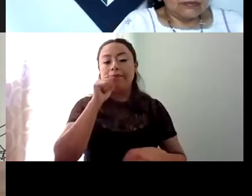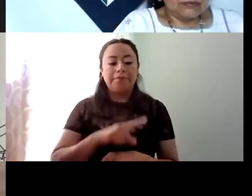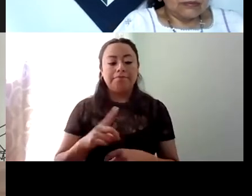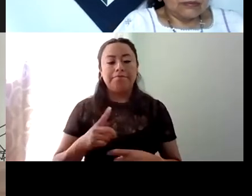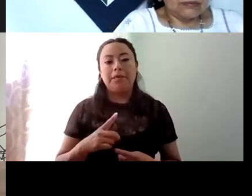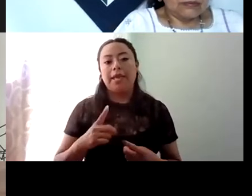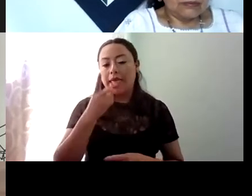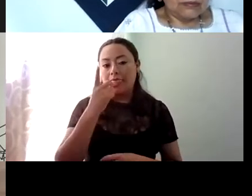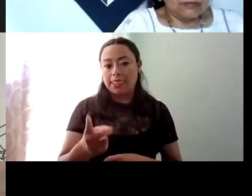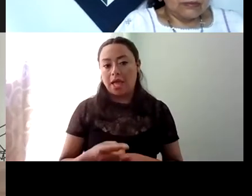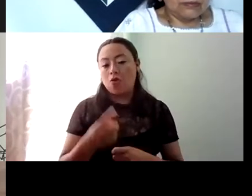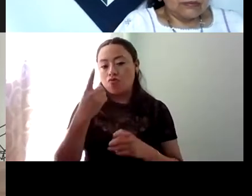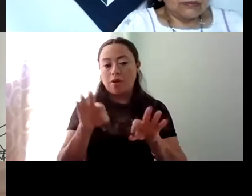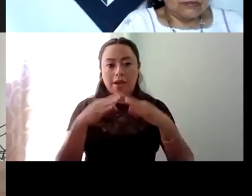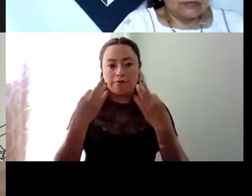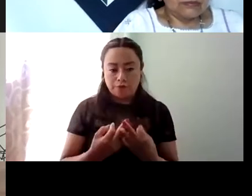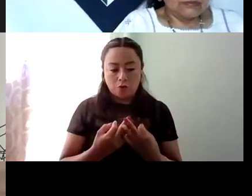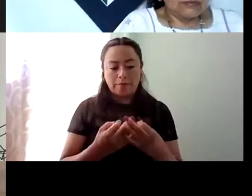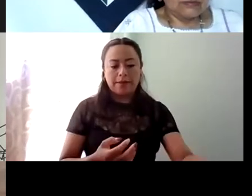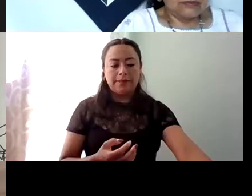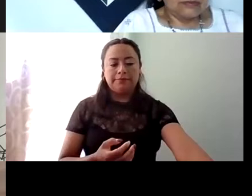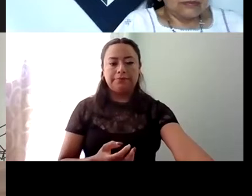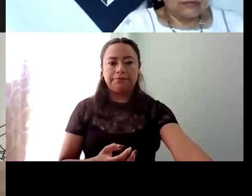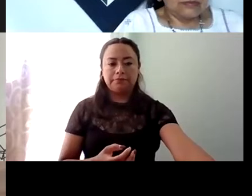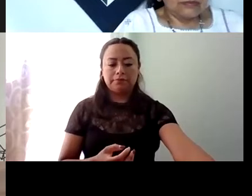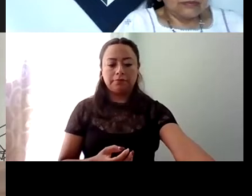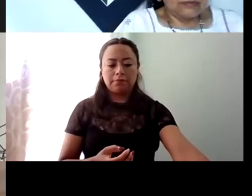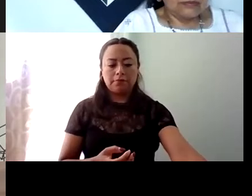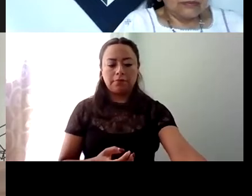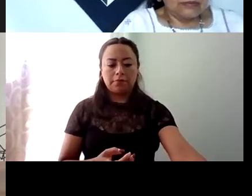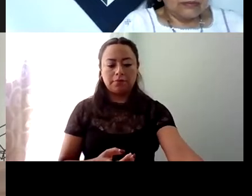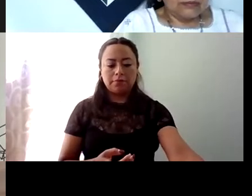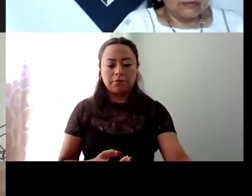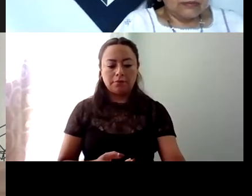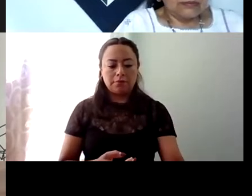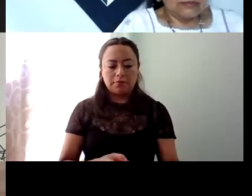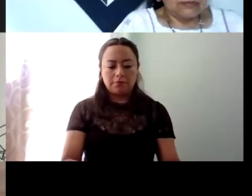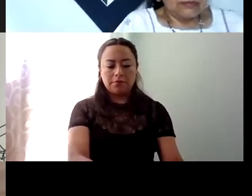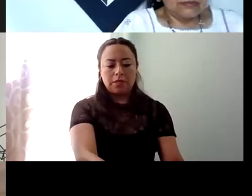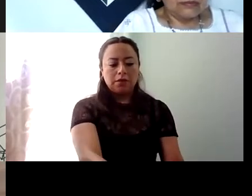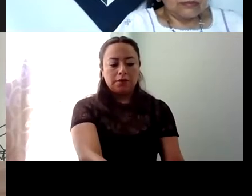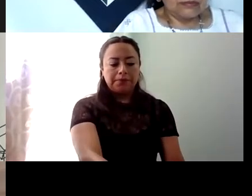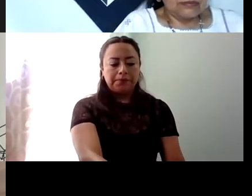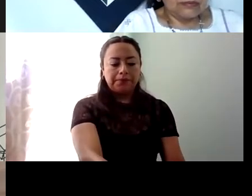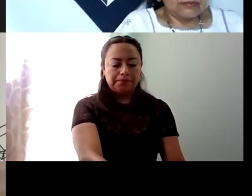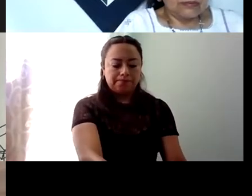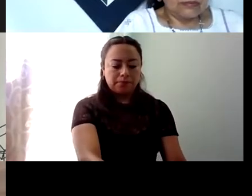de seguridad social para este grupo de personas trabajadoras, lo cual puede servir como un igualador social.